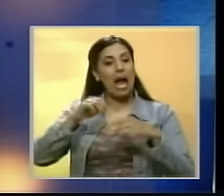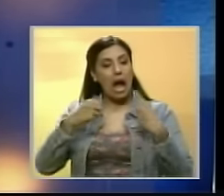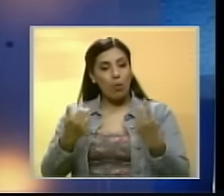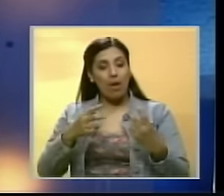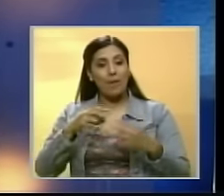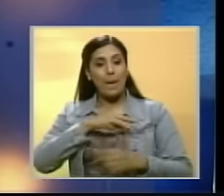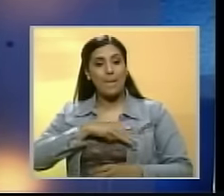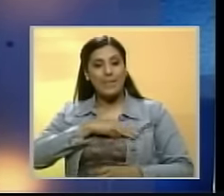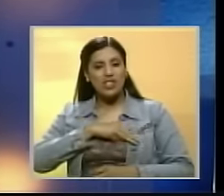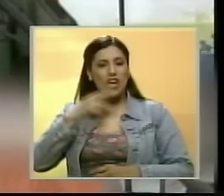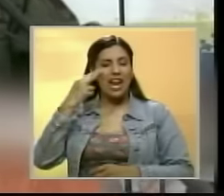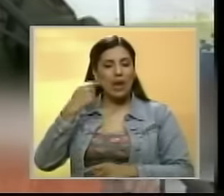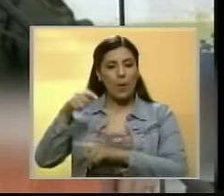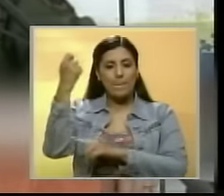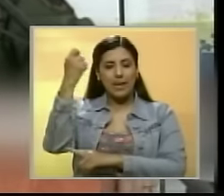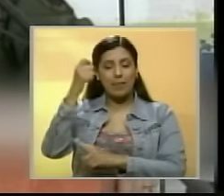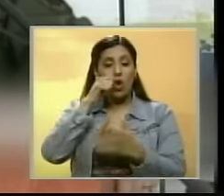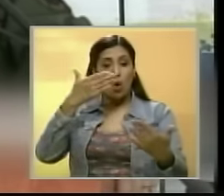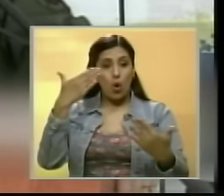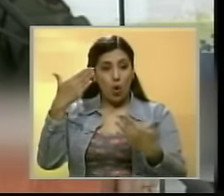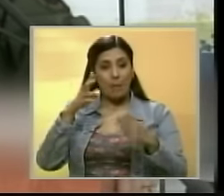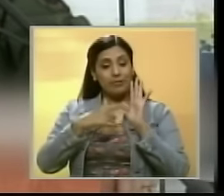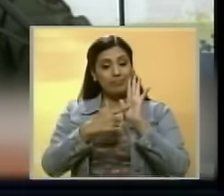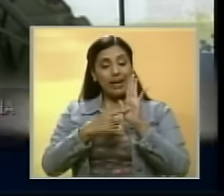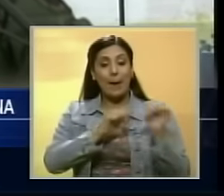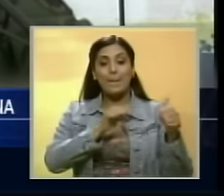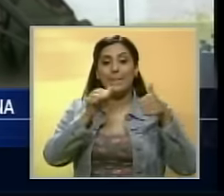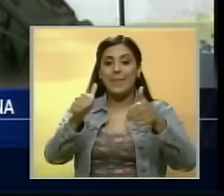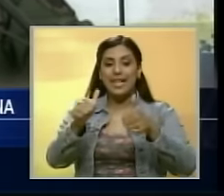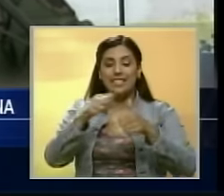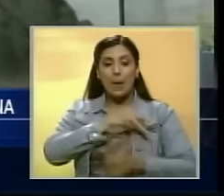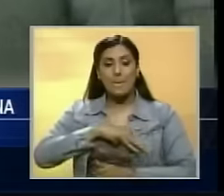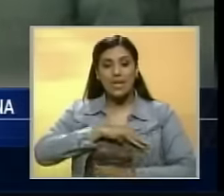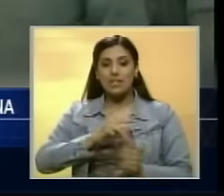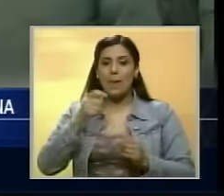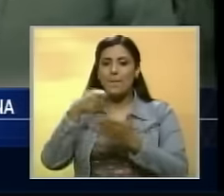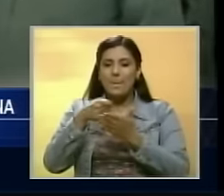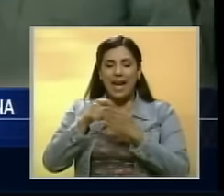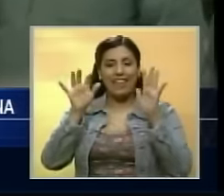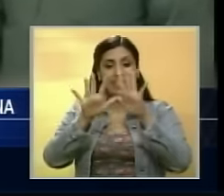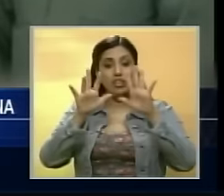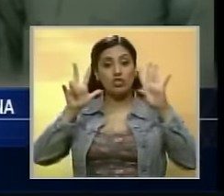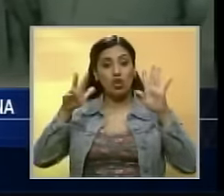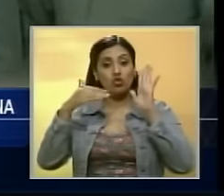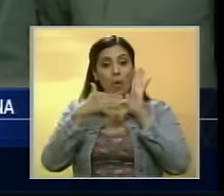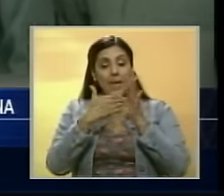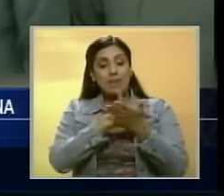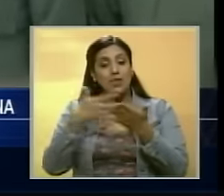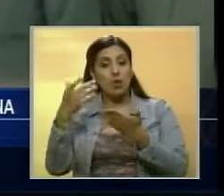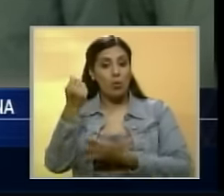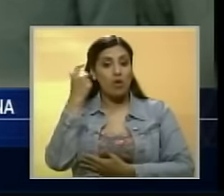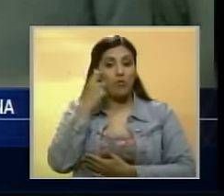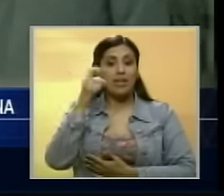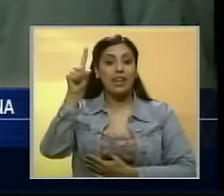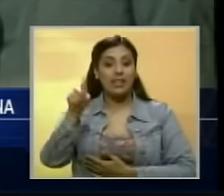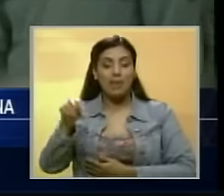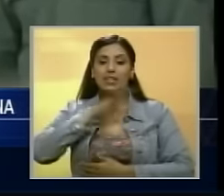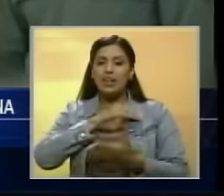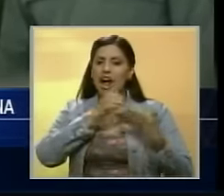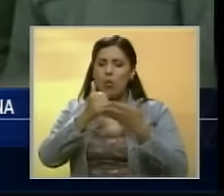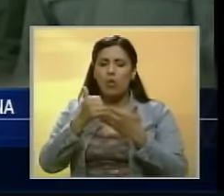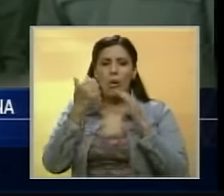misión Negro Primero padrino López destacó que desde el inicio de esta gran misión se ha invertido 18000 millones de bolívares también han sido